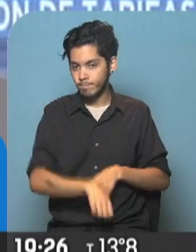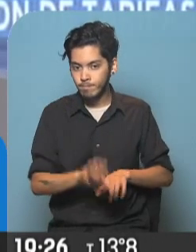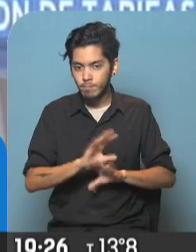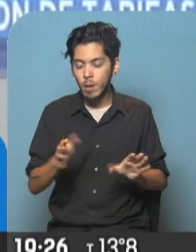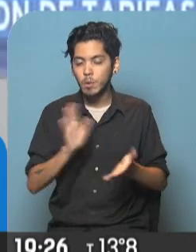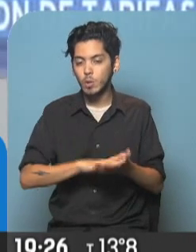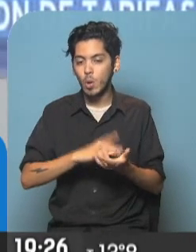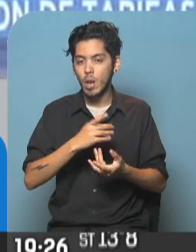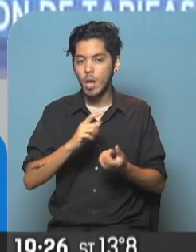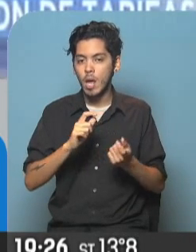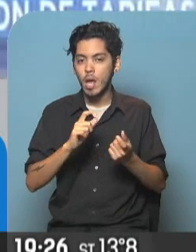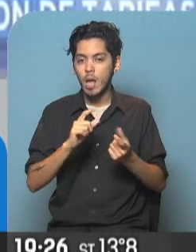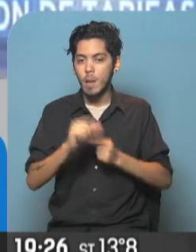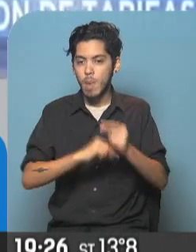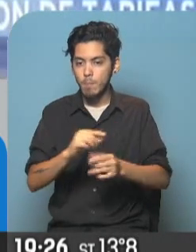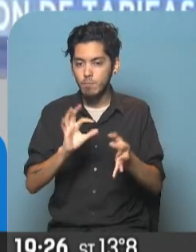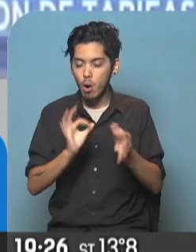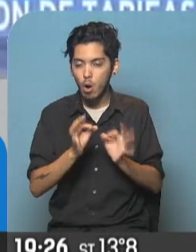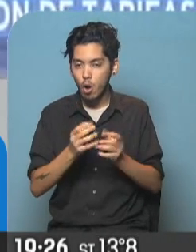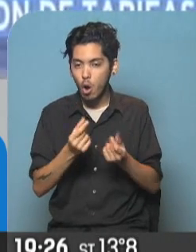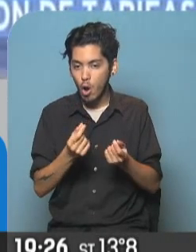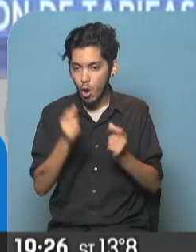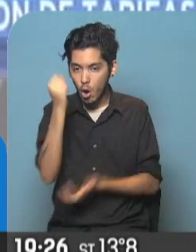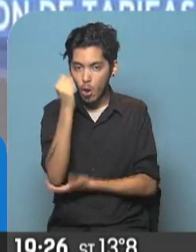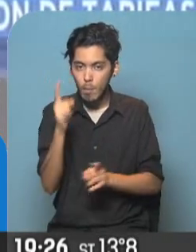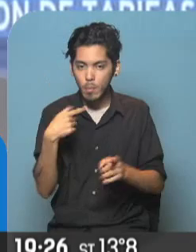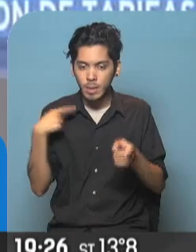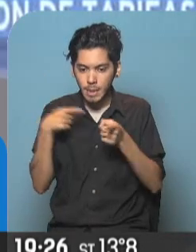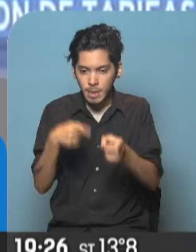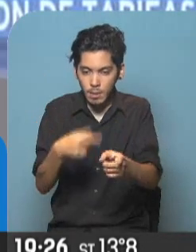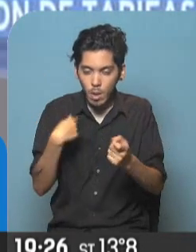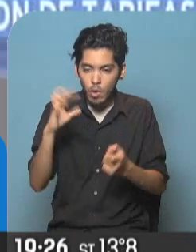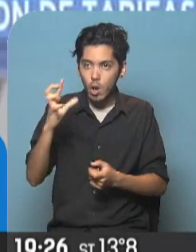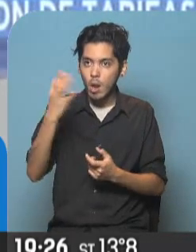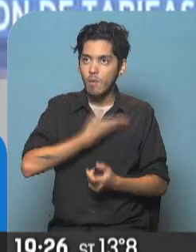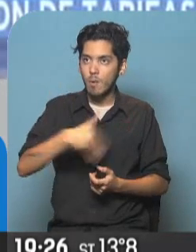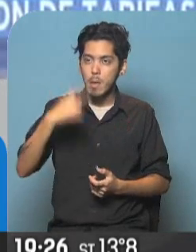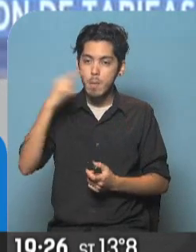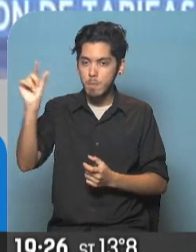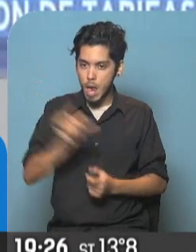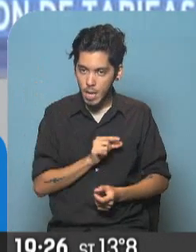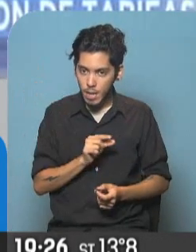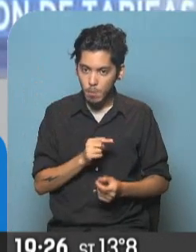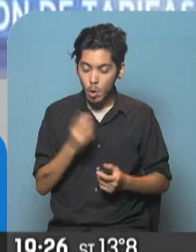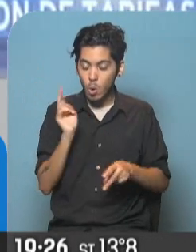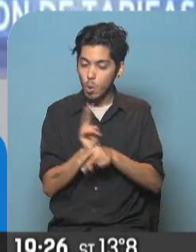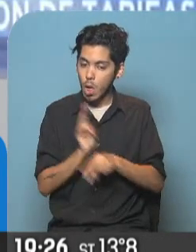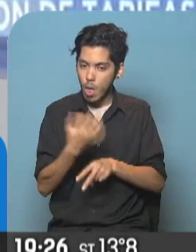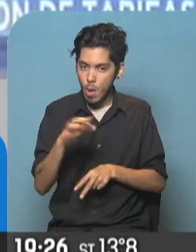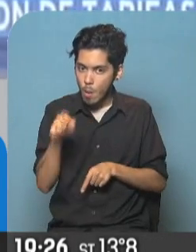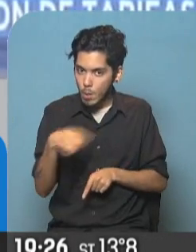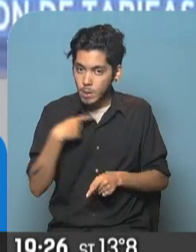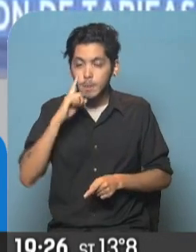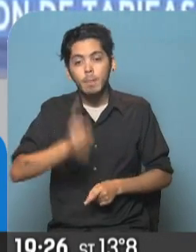fiscal con el fmi estando de los dólares que nos va a brindar con lo cual es riesgoso la